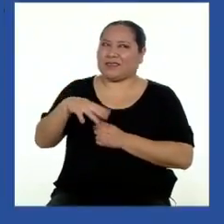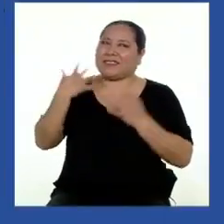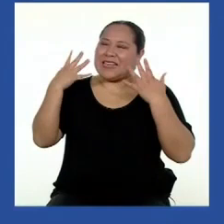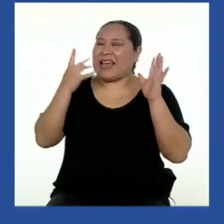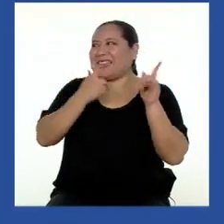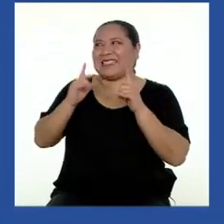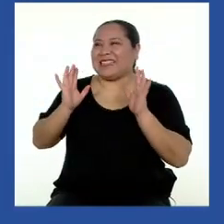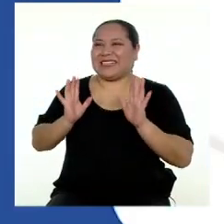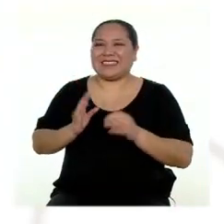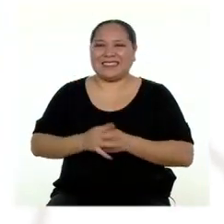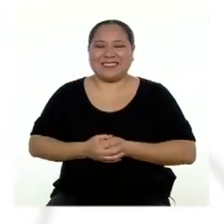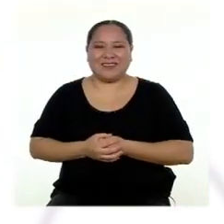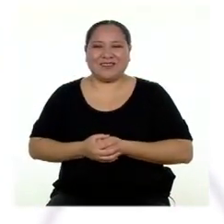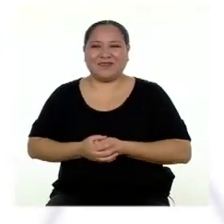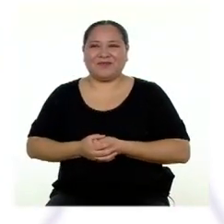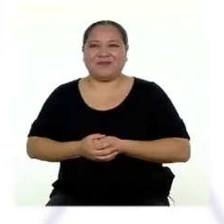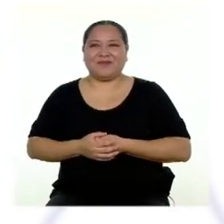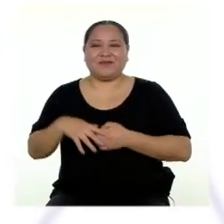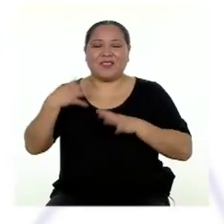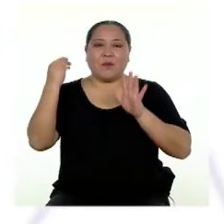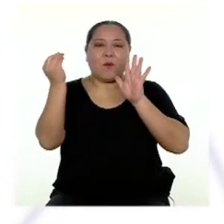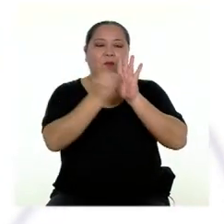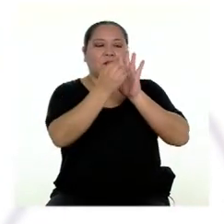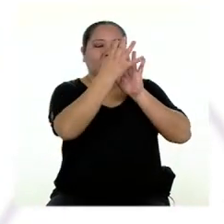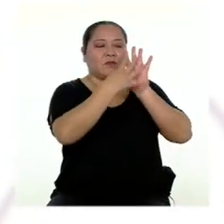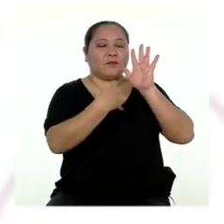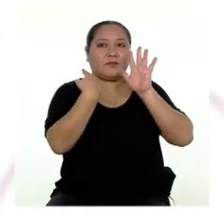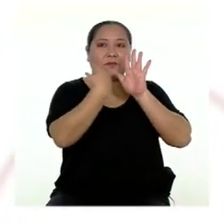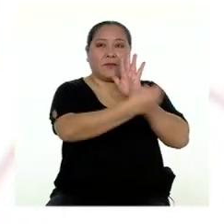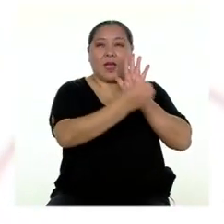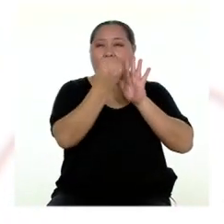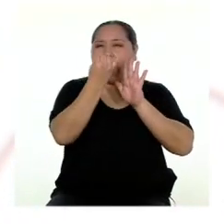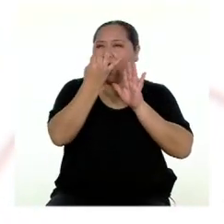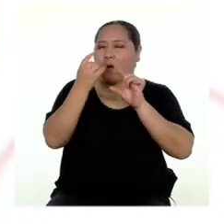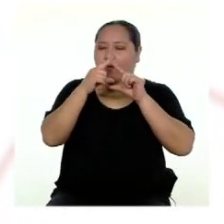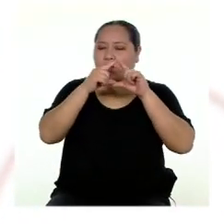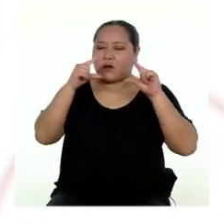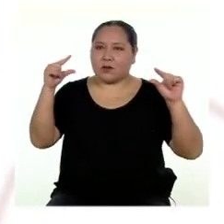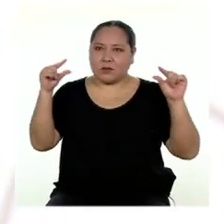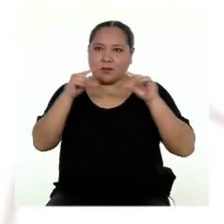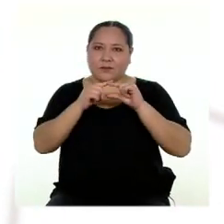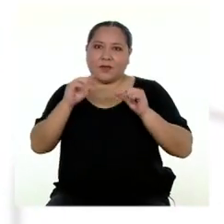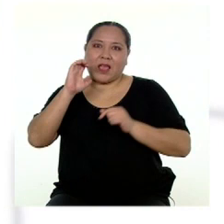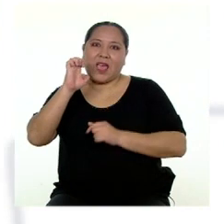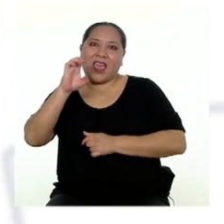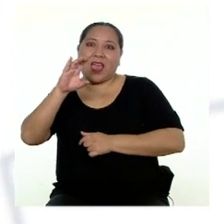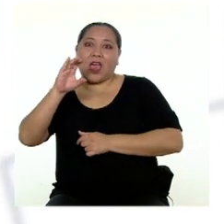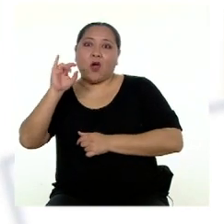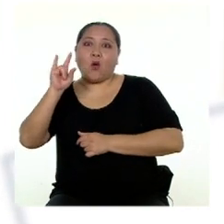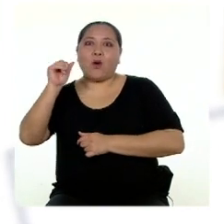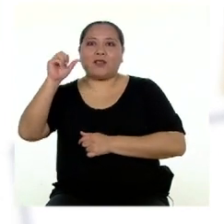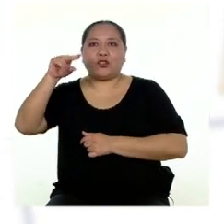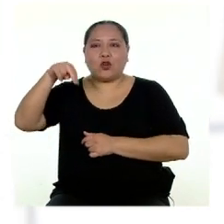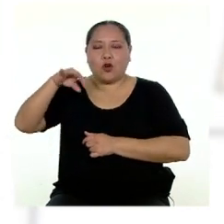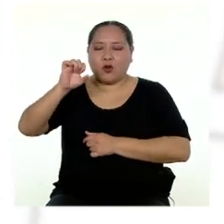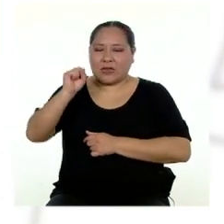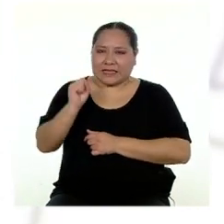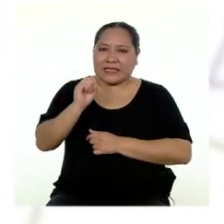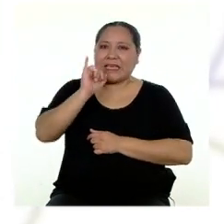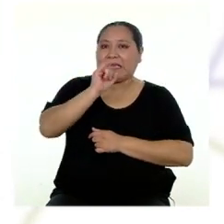ocasión. Hemos puesto aquí algunas ecuaciones e inecuaciones de las que creamos en la última